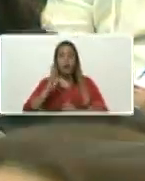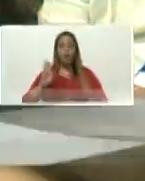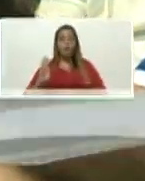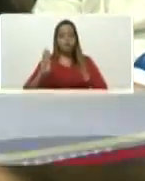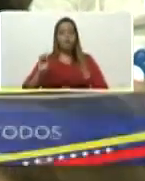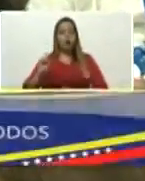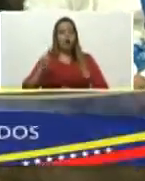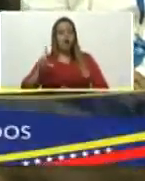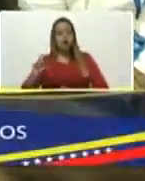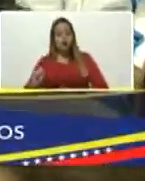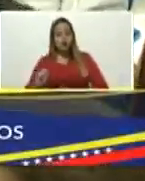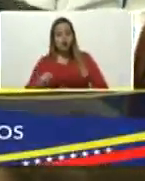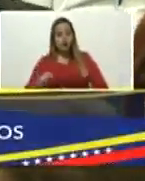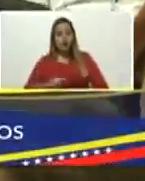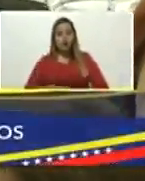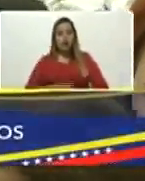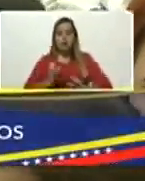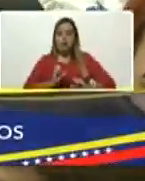primera década